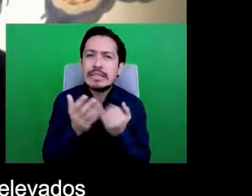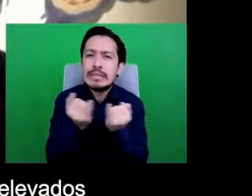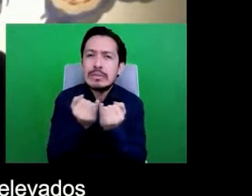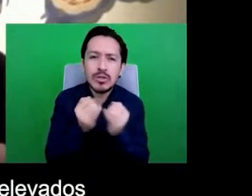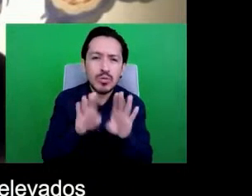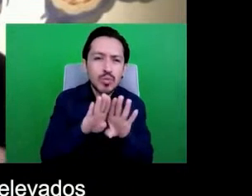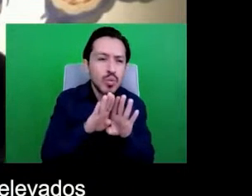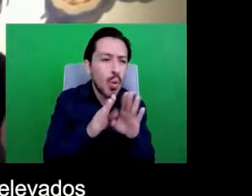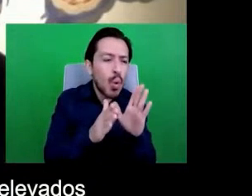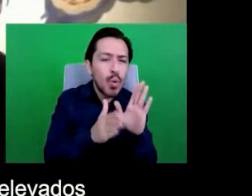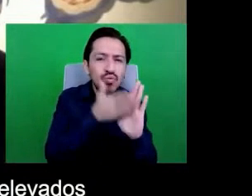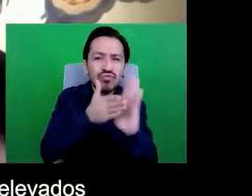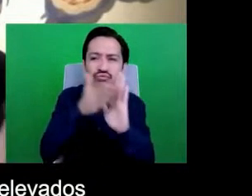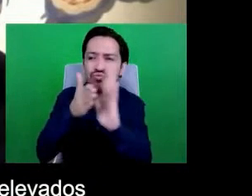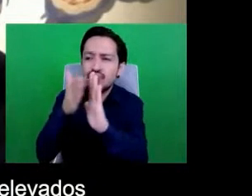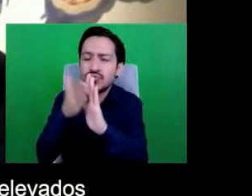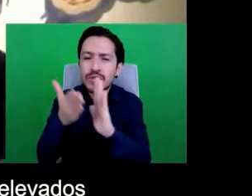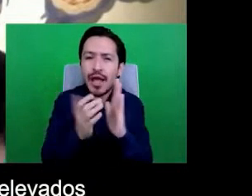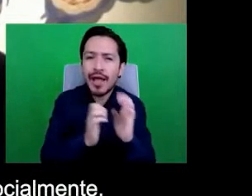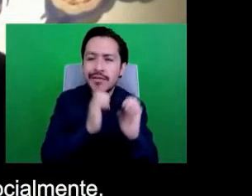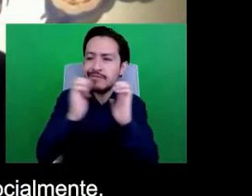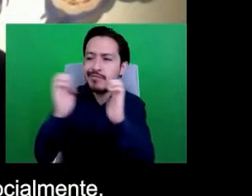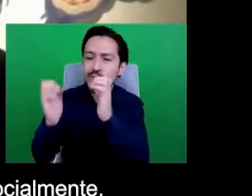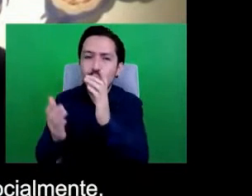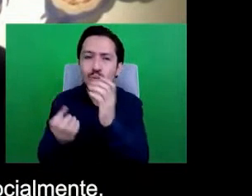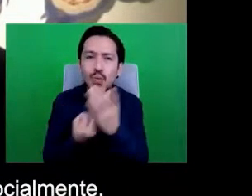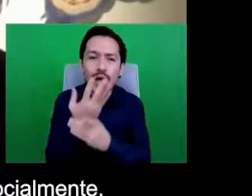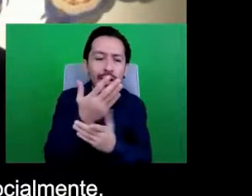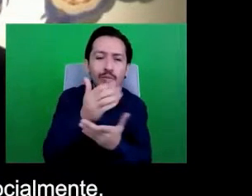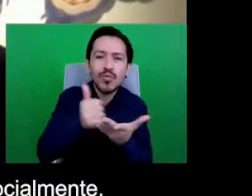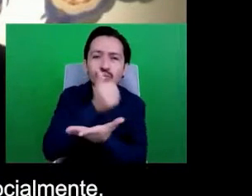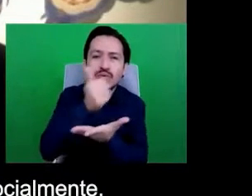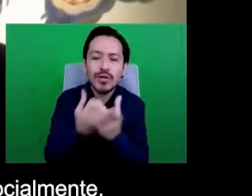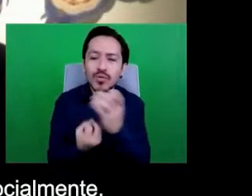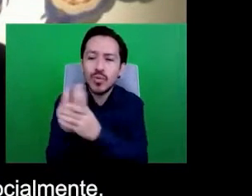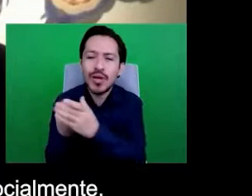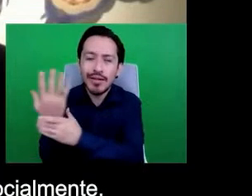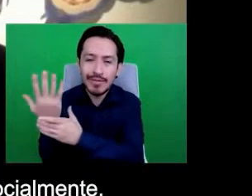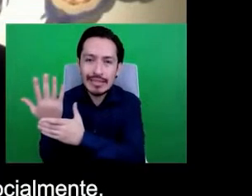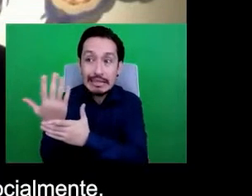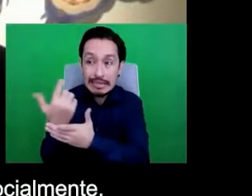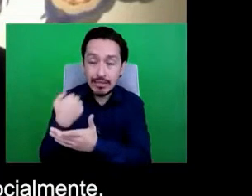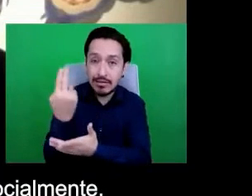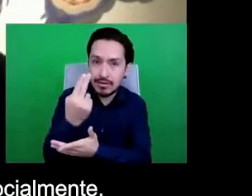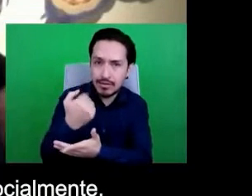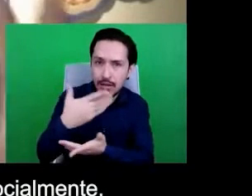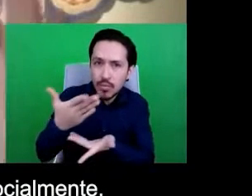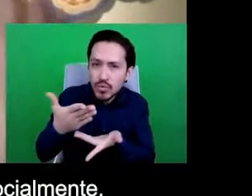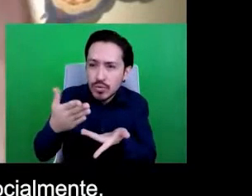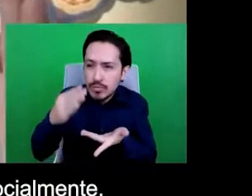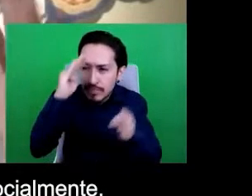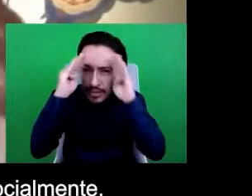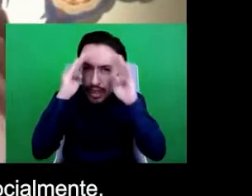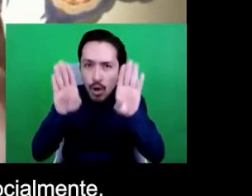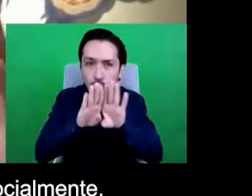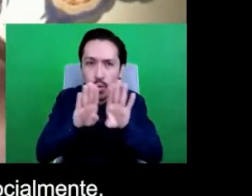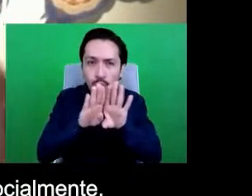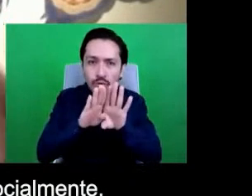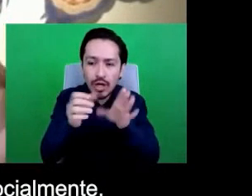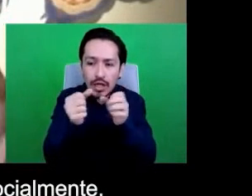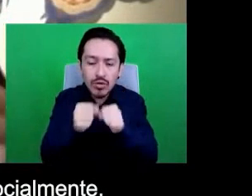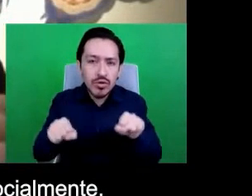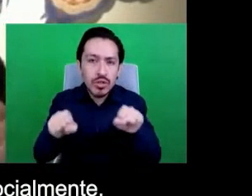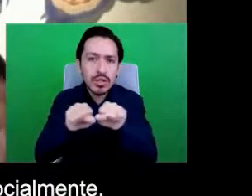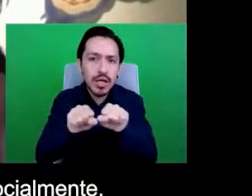urbanización, niveles elevados de desempleo, y tenemos que pensar en cómo remanejar nuestras sociedades económicamente, socialmente